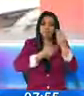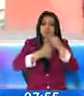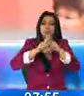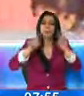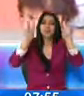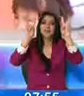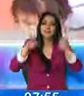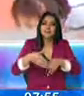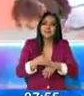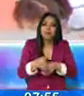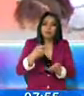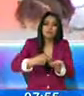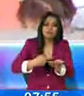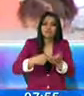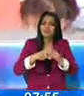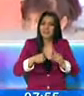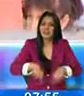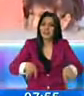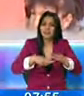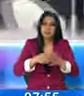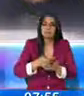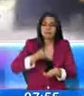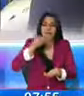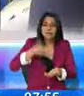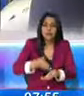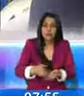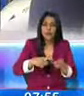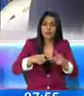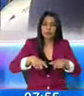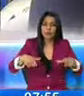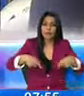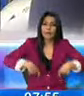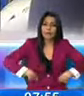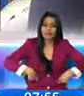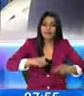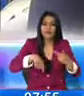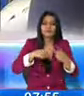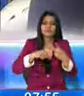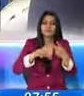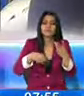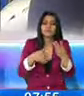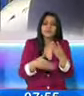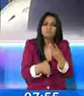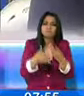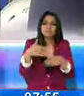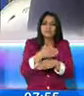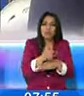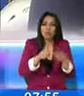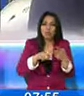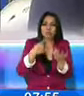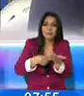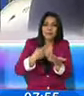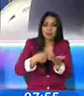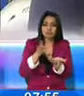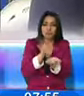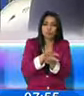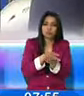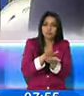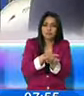mariscos. Vengo a algunos platos, como es cebollado, guatita, cazuela, ceviche pescado, ceviche camarón, ceviche de